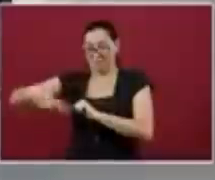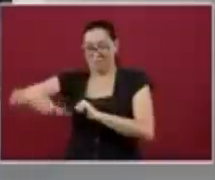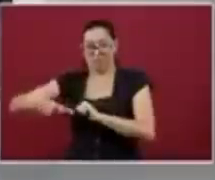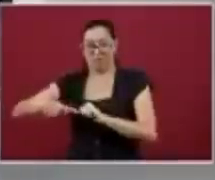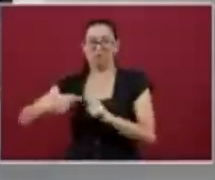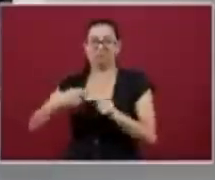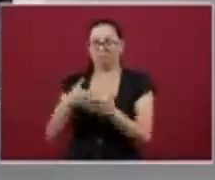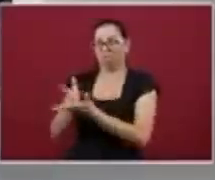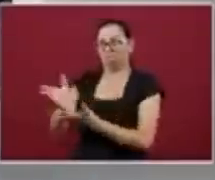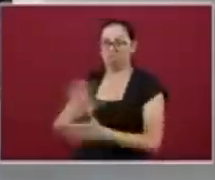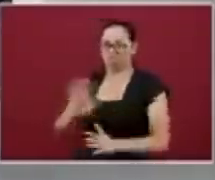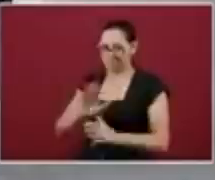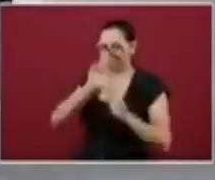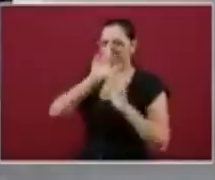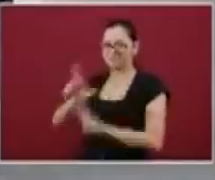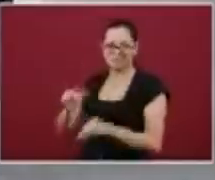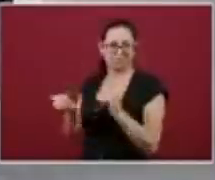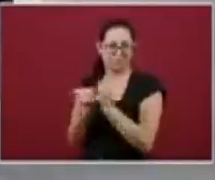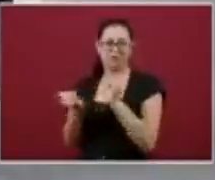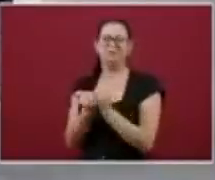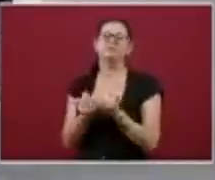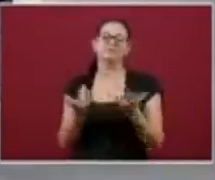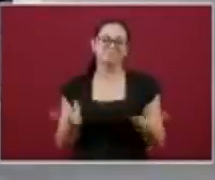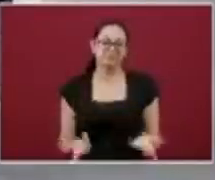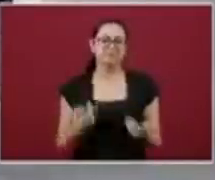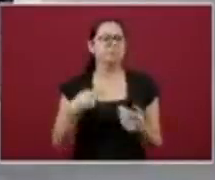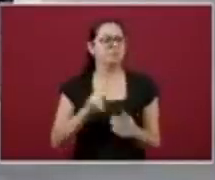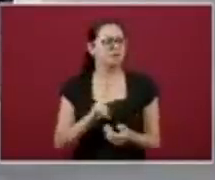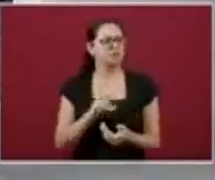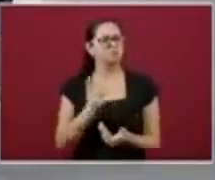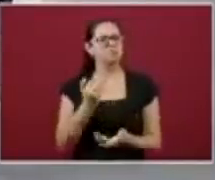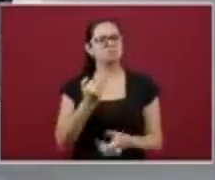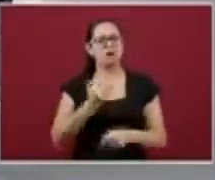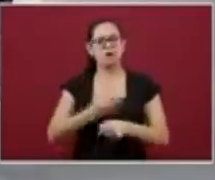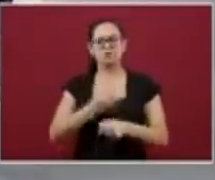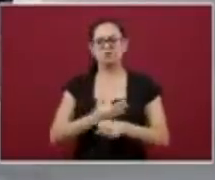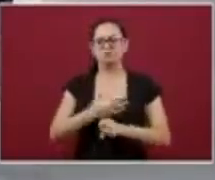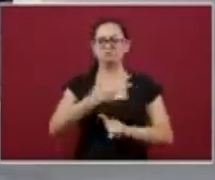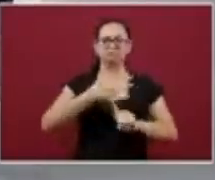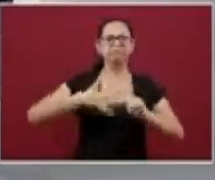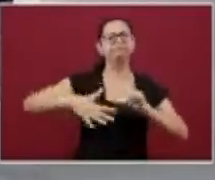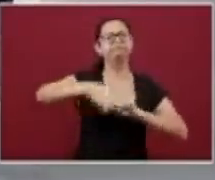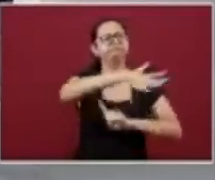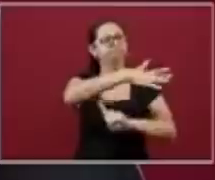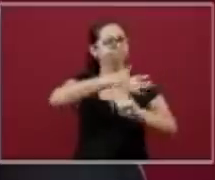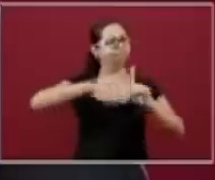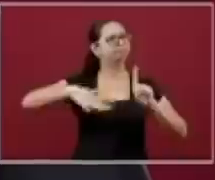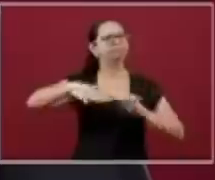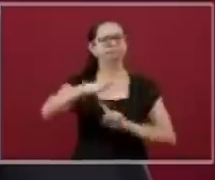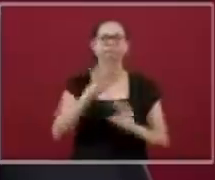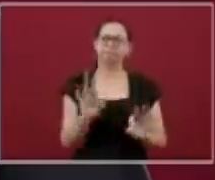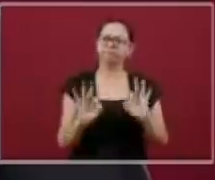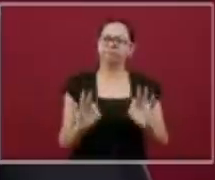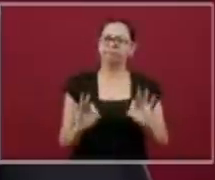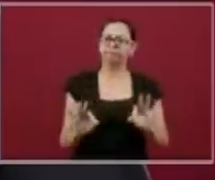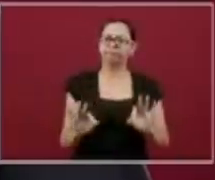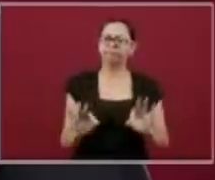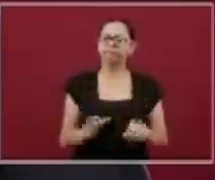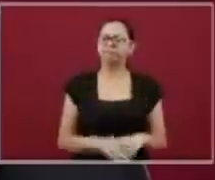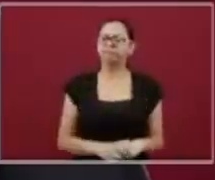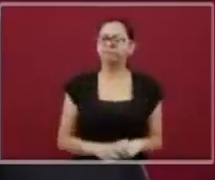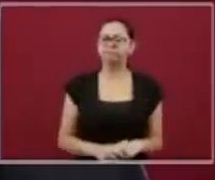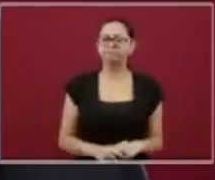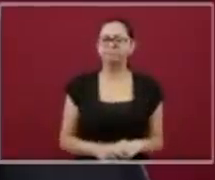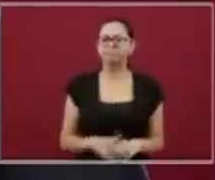pero hay ahora condiciones muy favorables para que